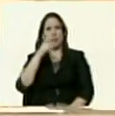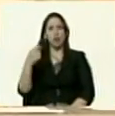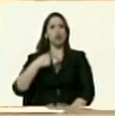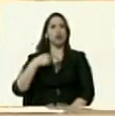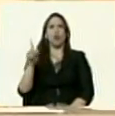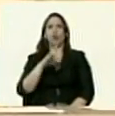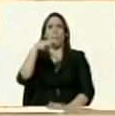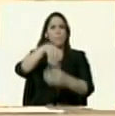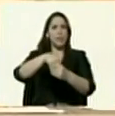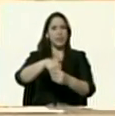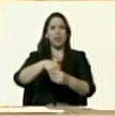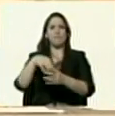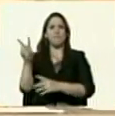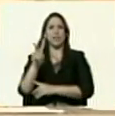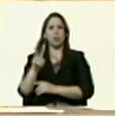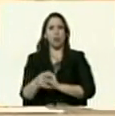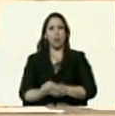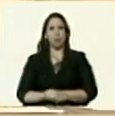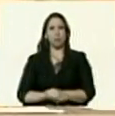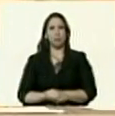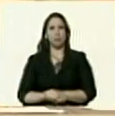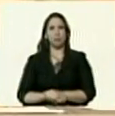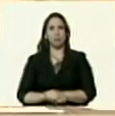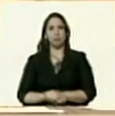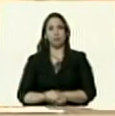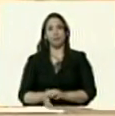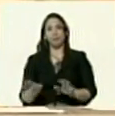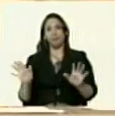meter con Venezuela. Menos mal.